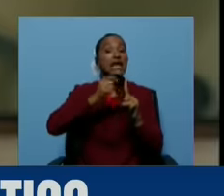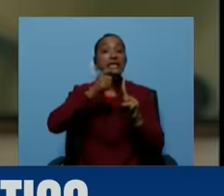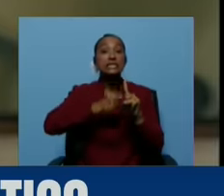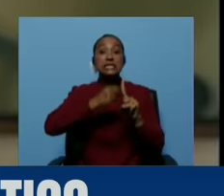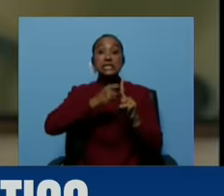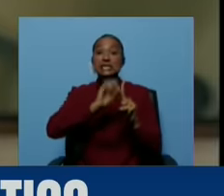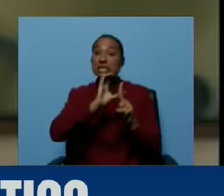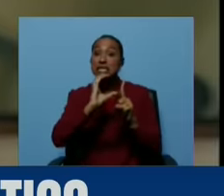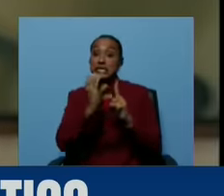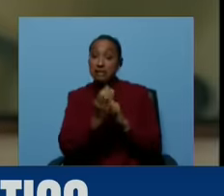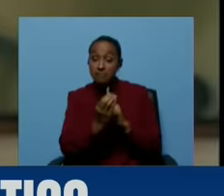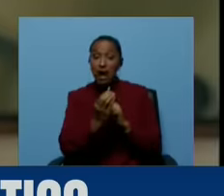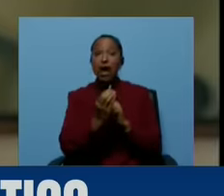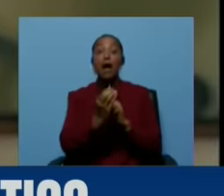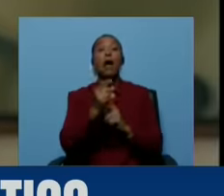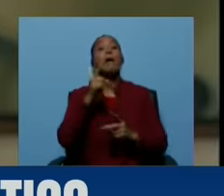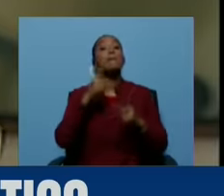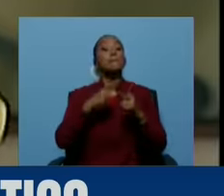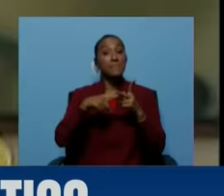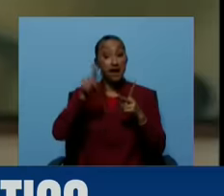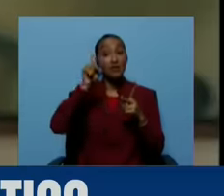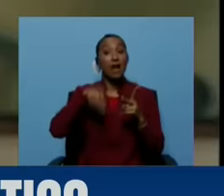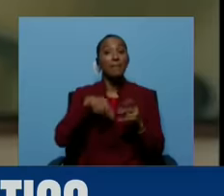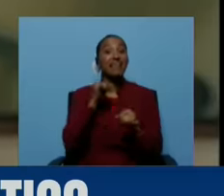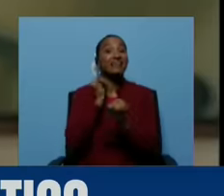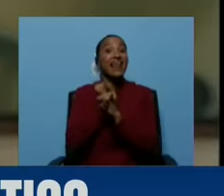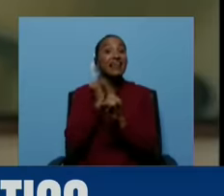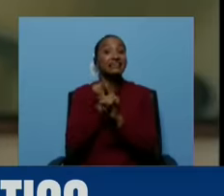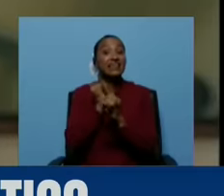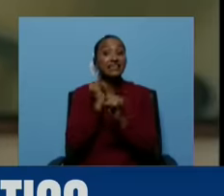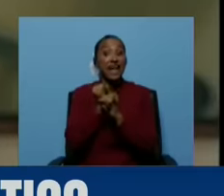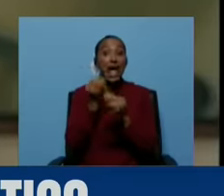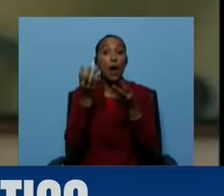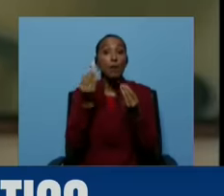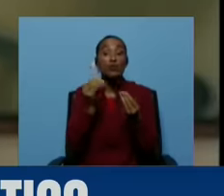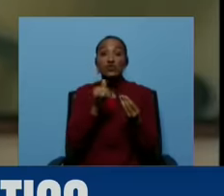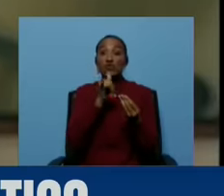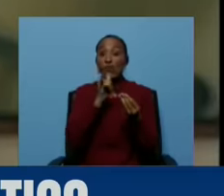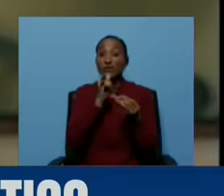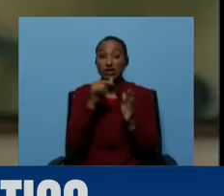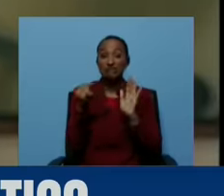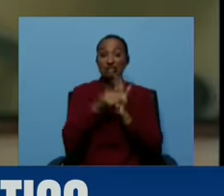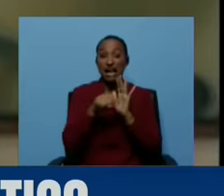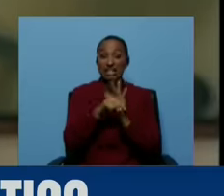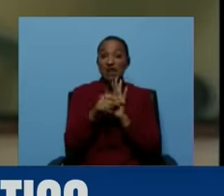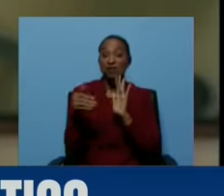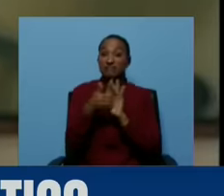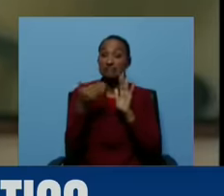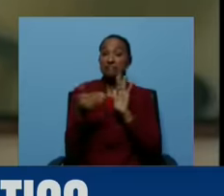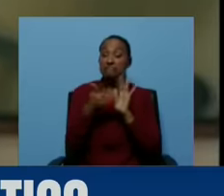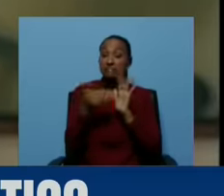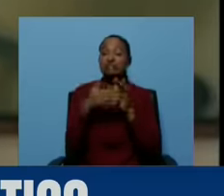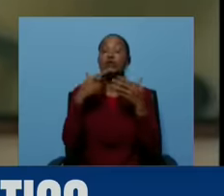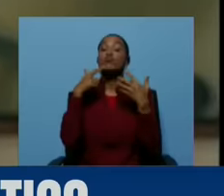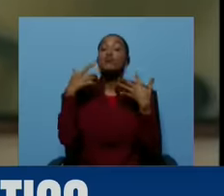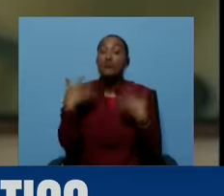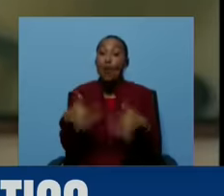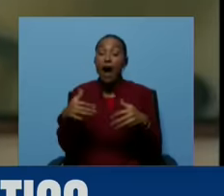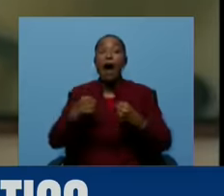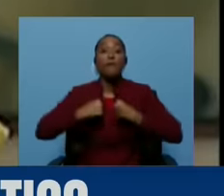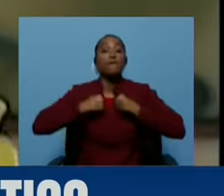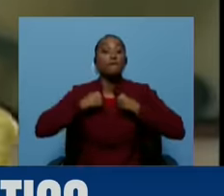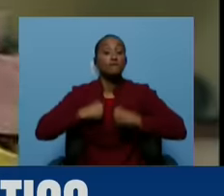tecnológicos que constituyen un verdadero imperialismo tecnológico para